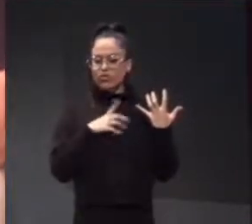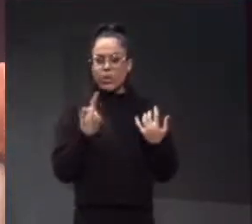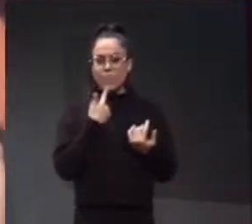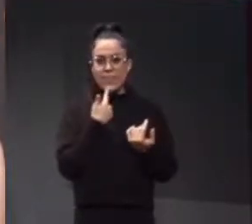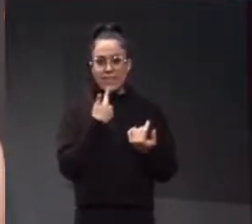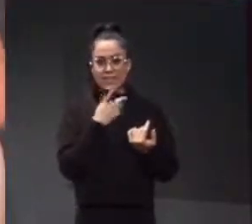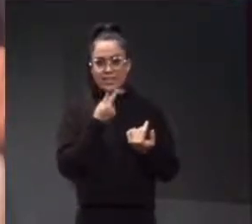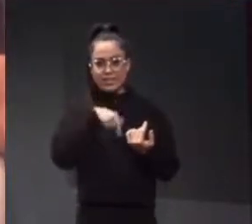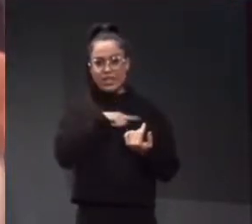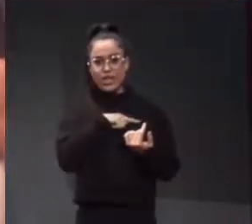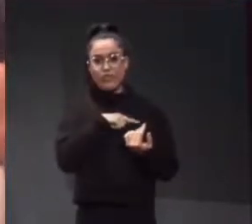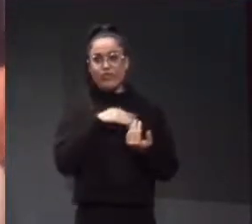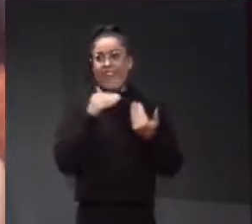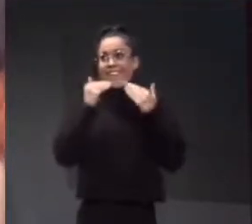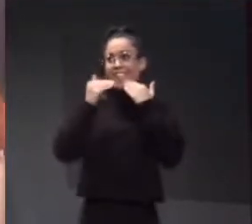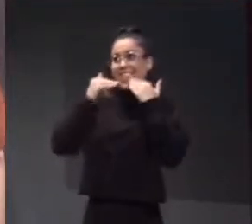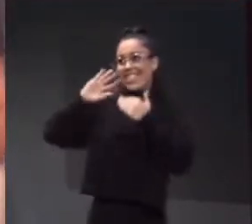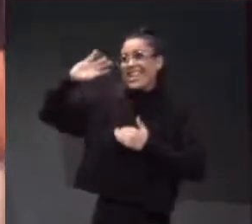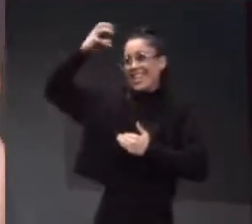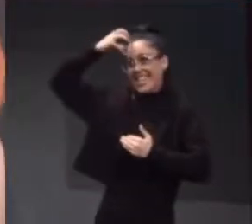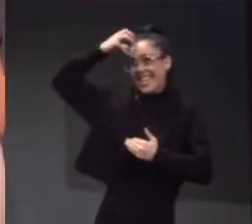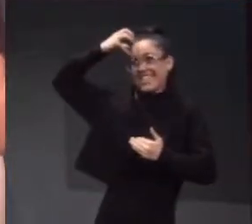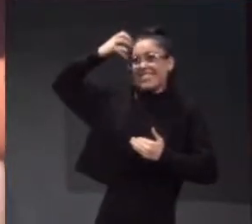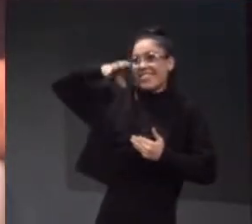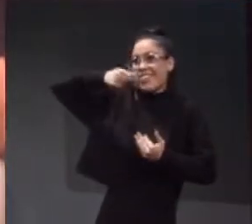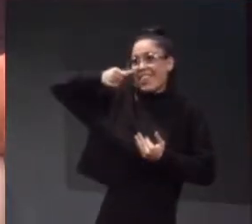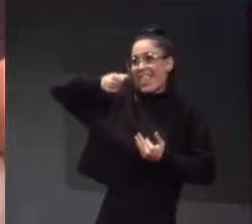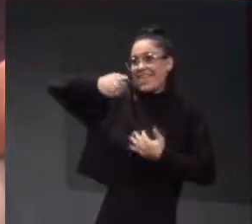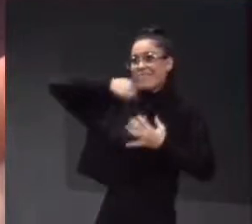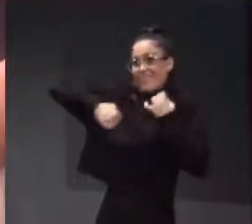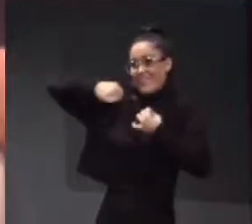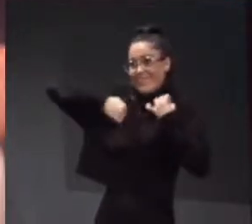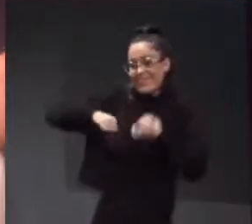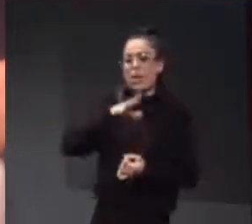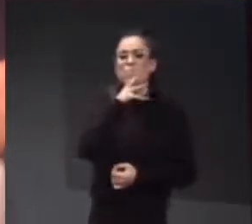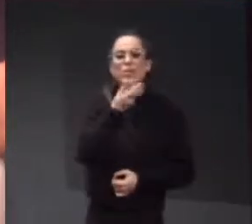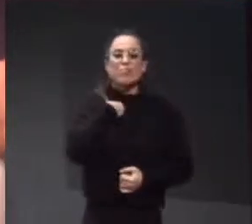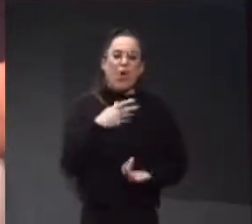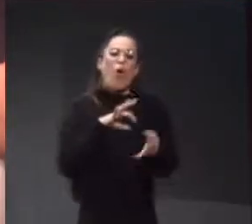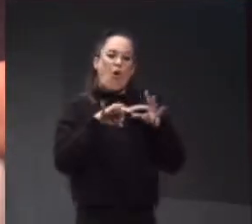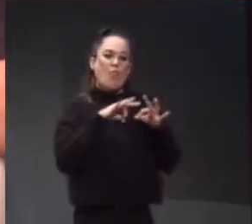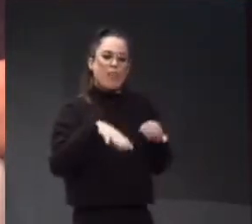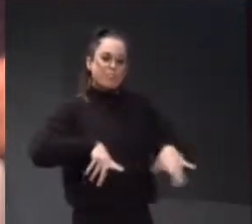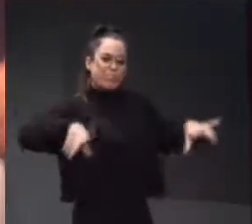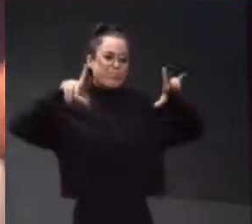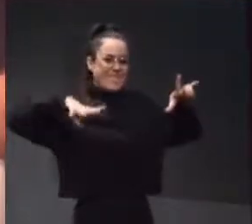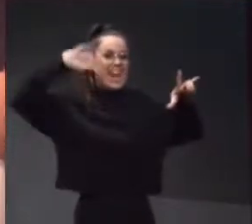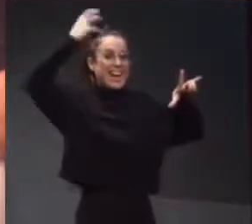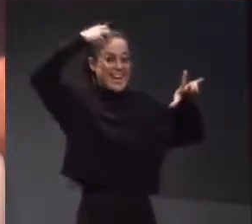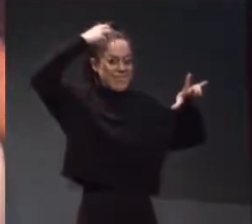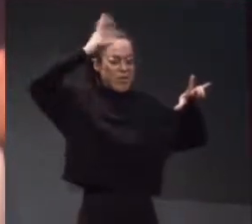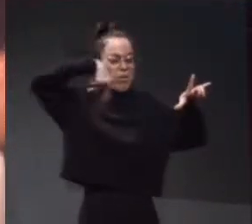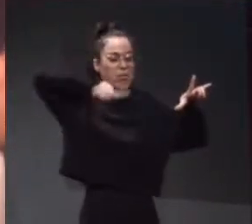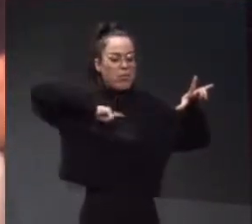gracias al rey es un poco de recochineo pues nuestra viabilidad económica pues estaba